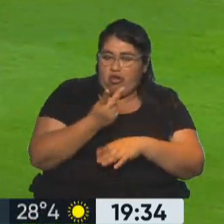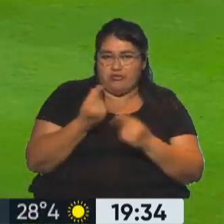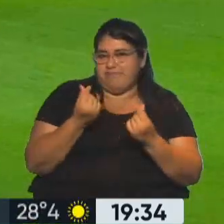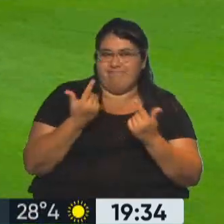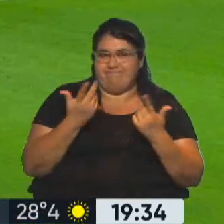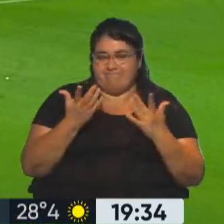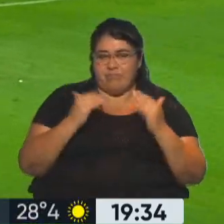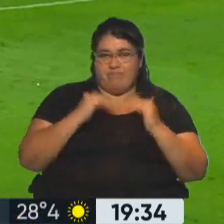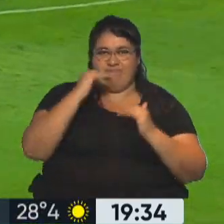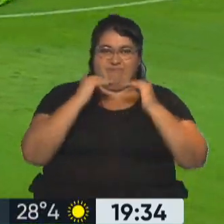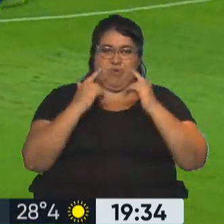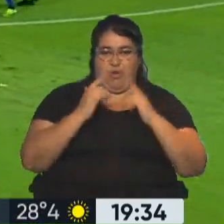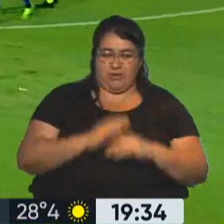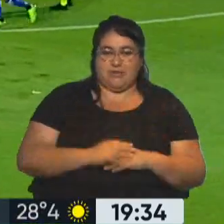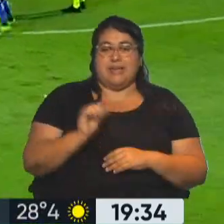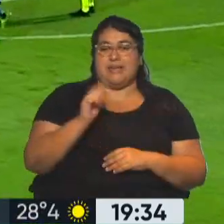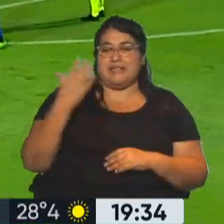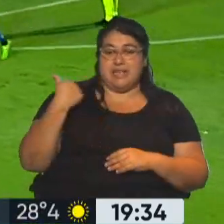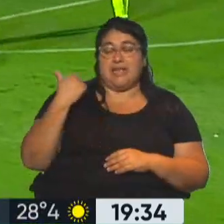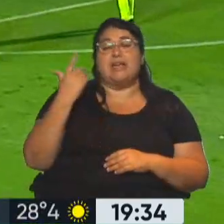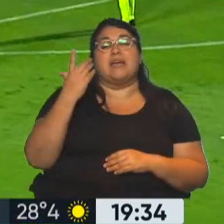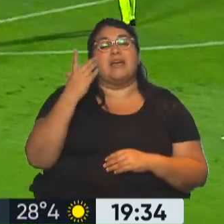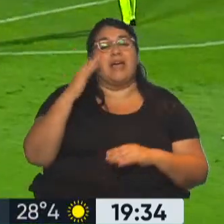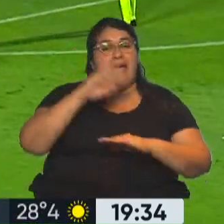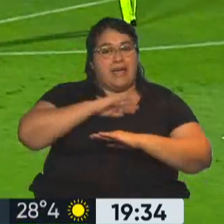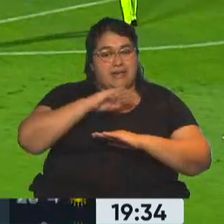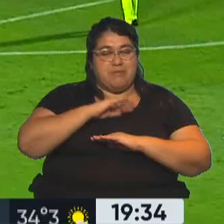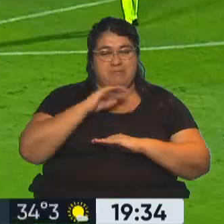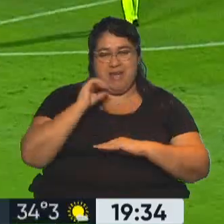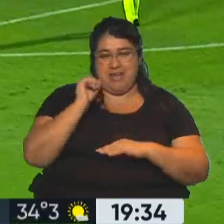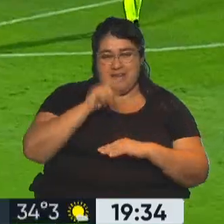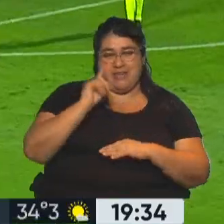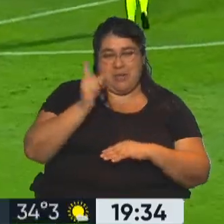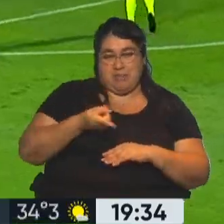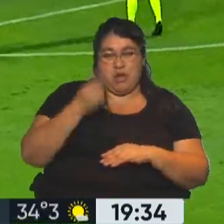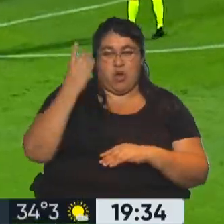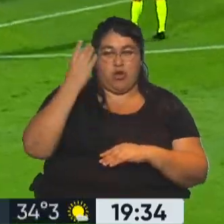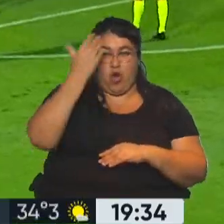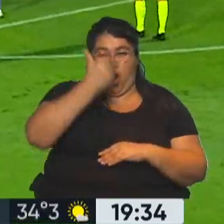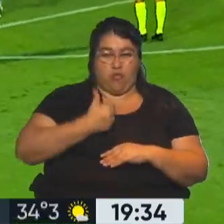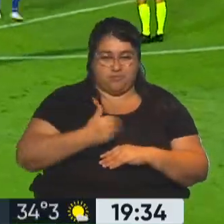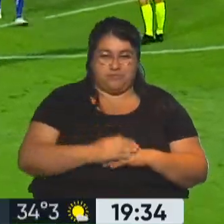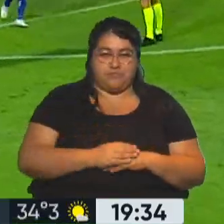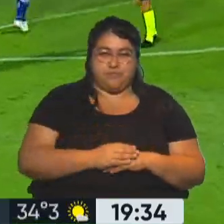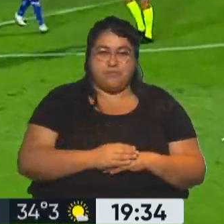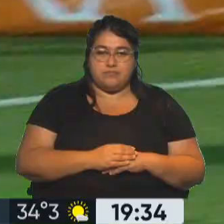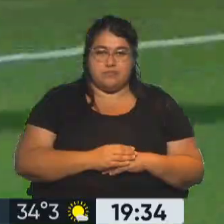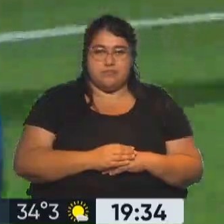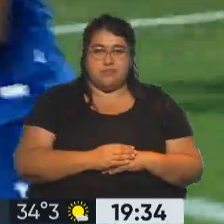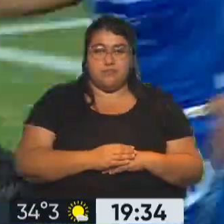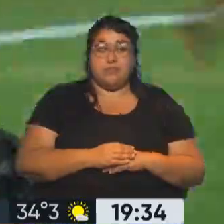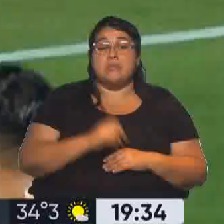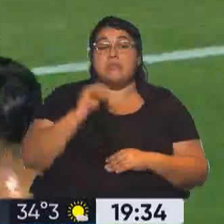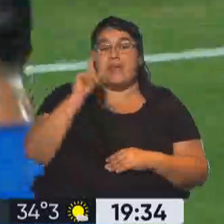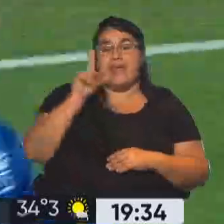también, ¿eh? Terminó Gimnasia de Lima, La Plata y Colón 0-0. Ajá. Y lo que pasaba, ¿en dónde? En Santa